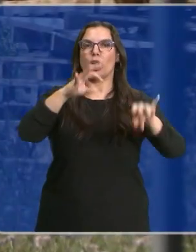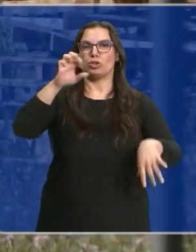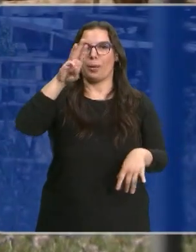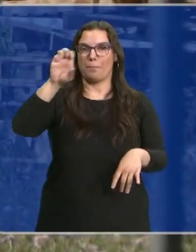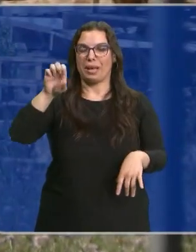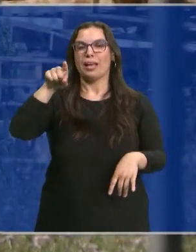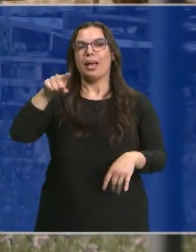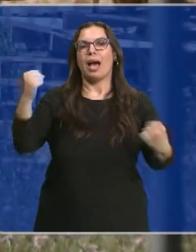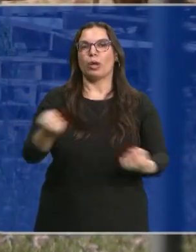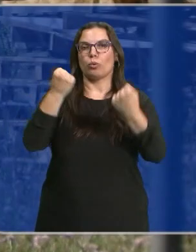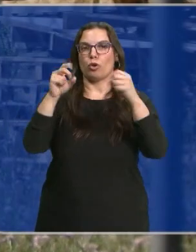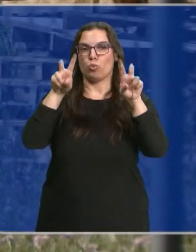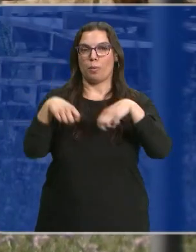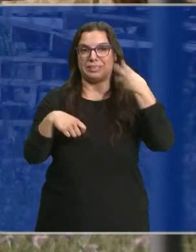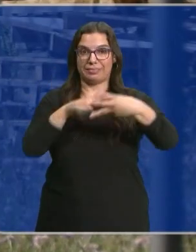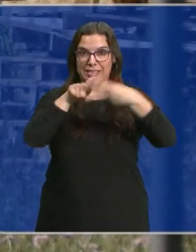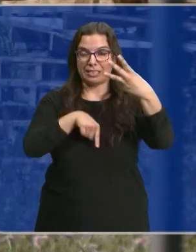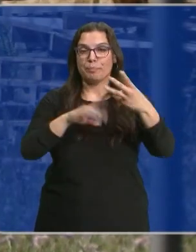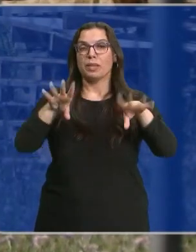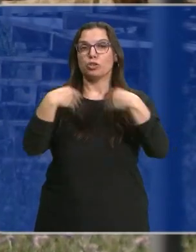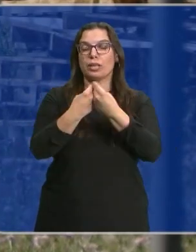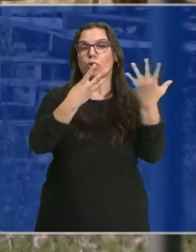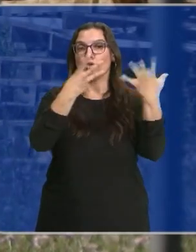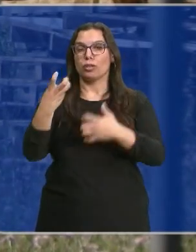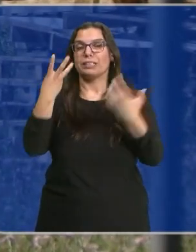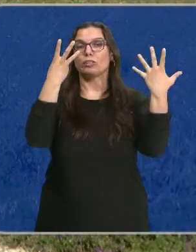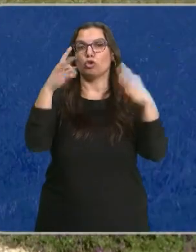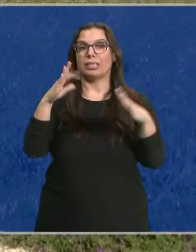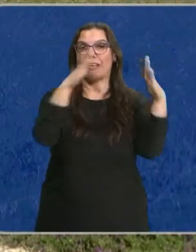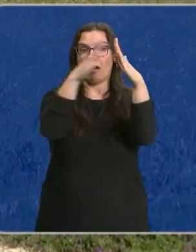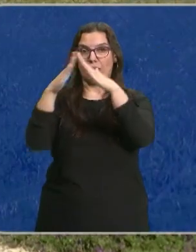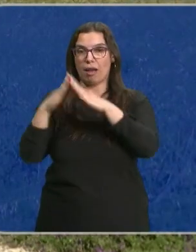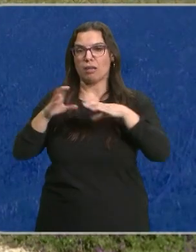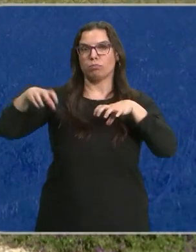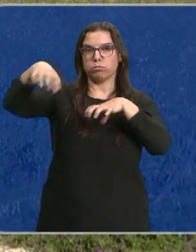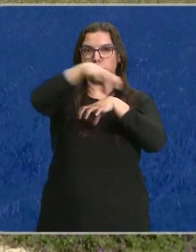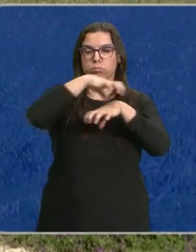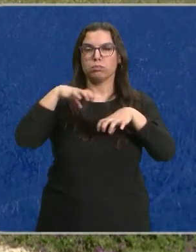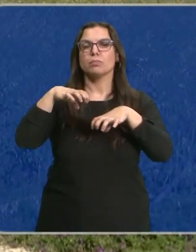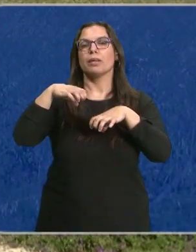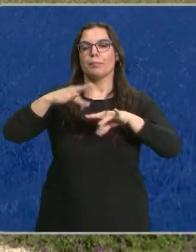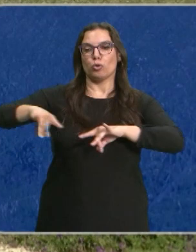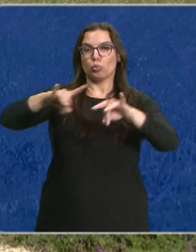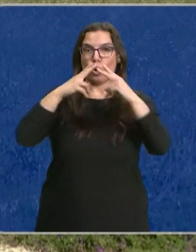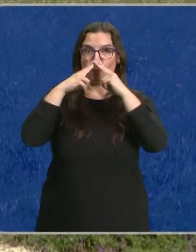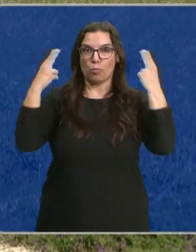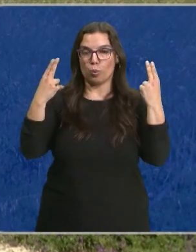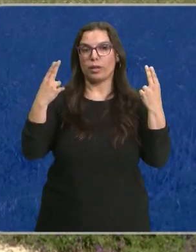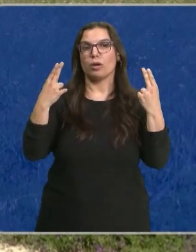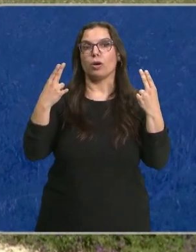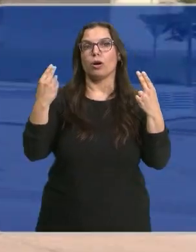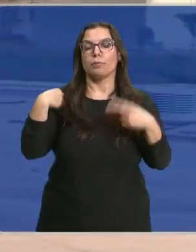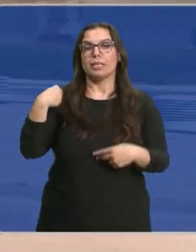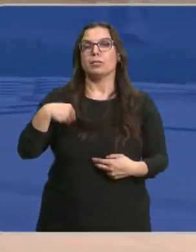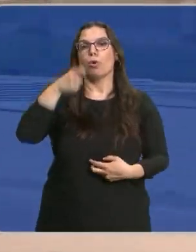parte de tres nuevas actuaciones. En total serán 880 viviendas y alojamientos sobre suelo público en dos